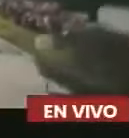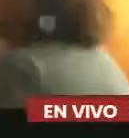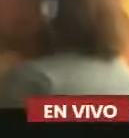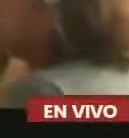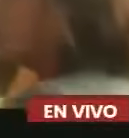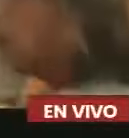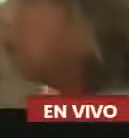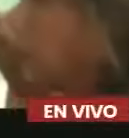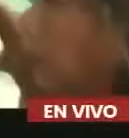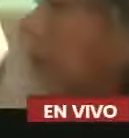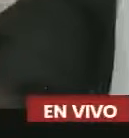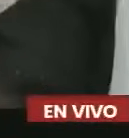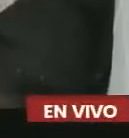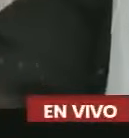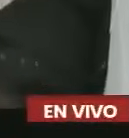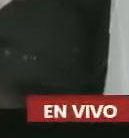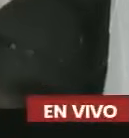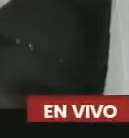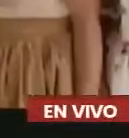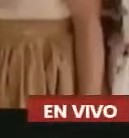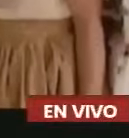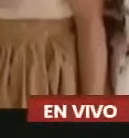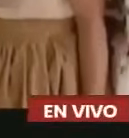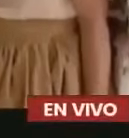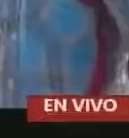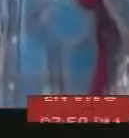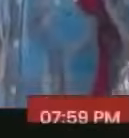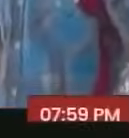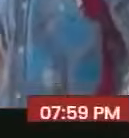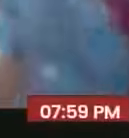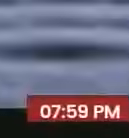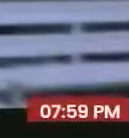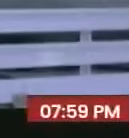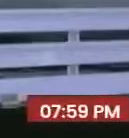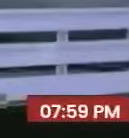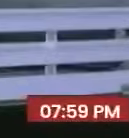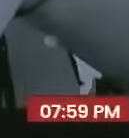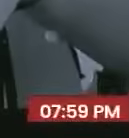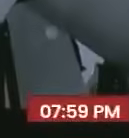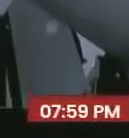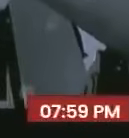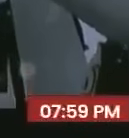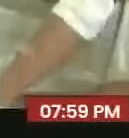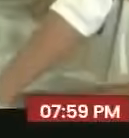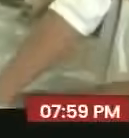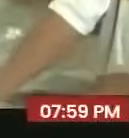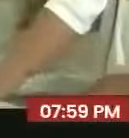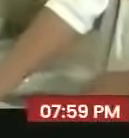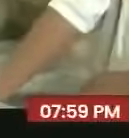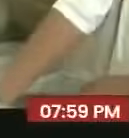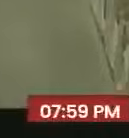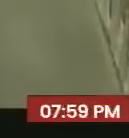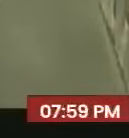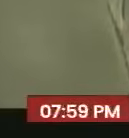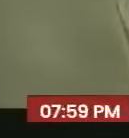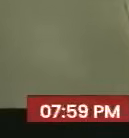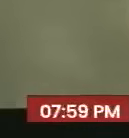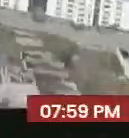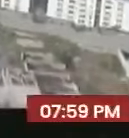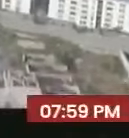valores fundacionales de Venezuela, del renacer del plan de la patria. Una tercera R de